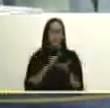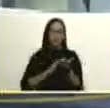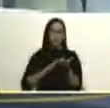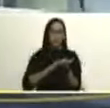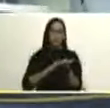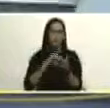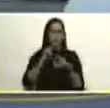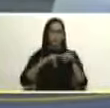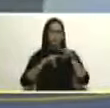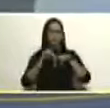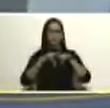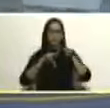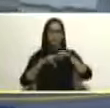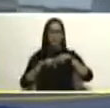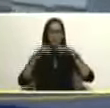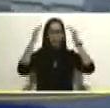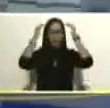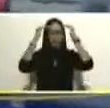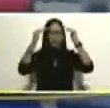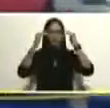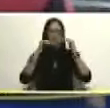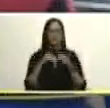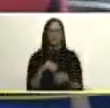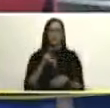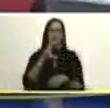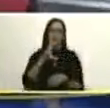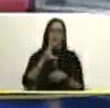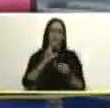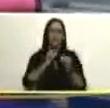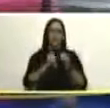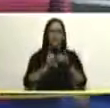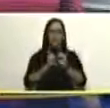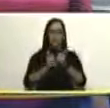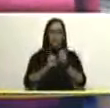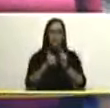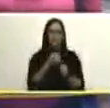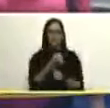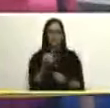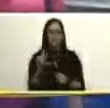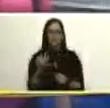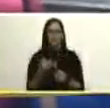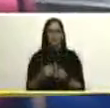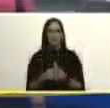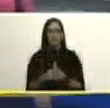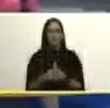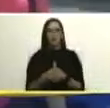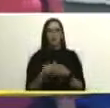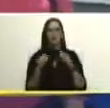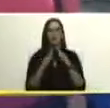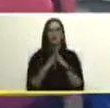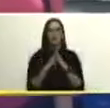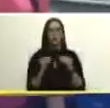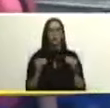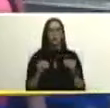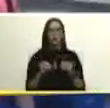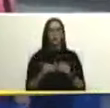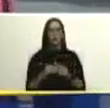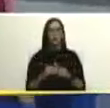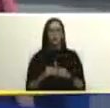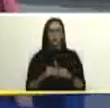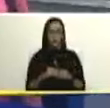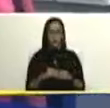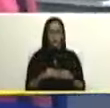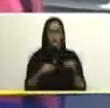la infraestructura, los techos, tres canchas múltiples y todos los